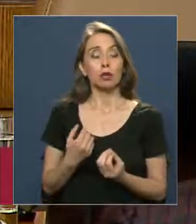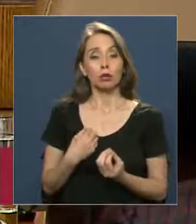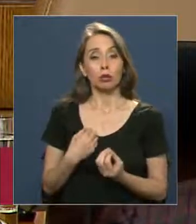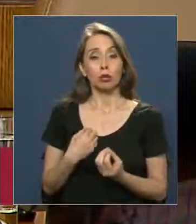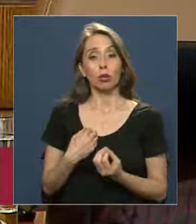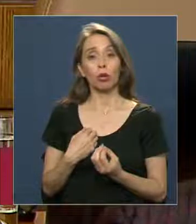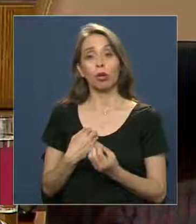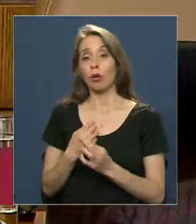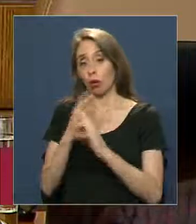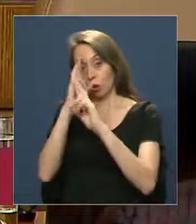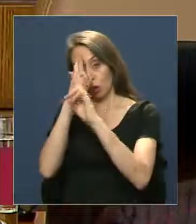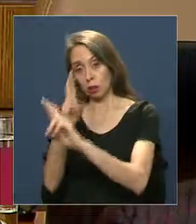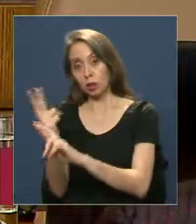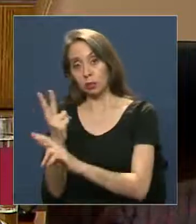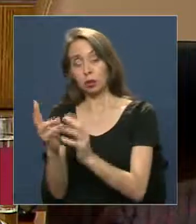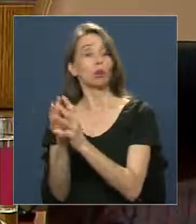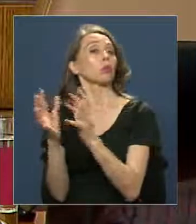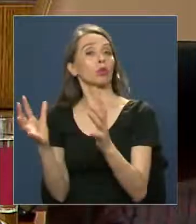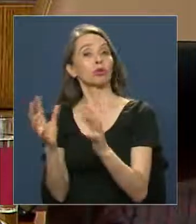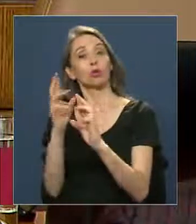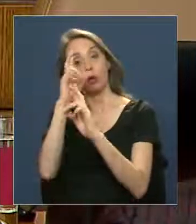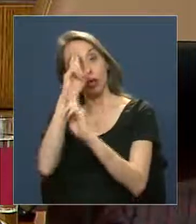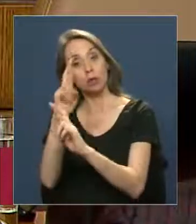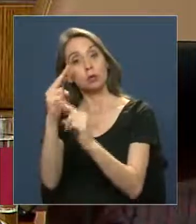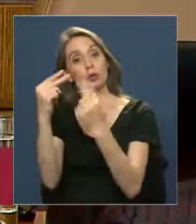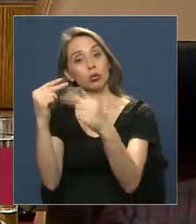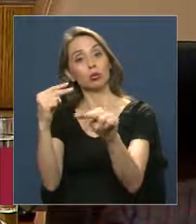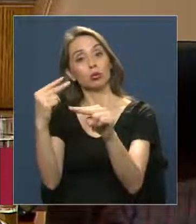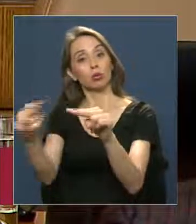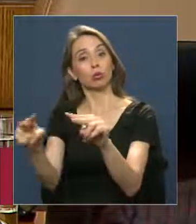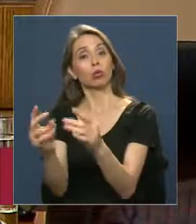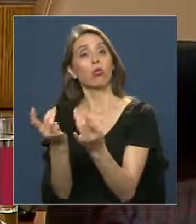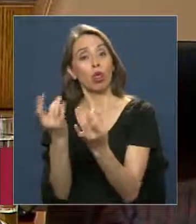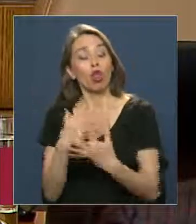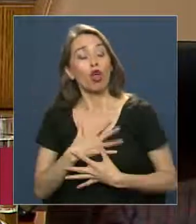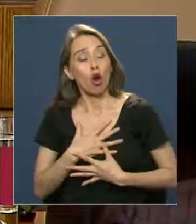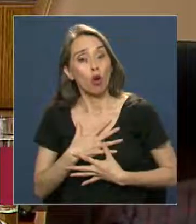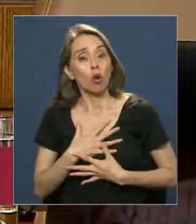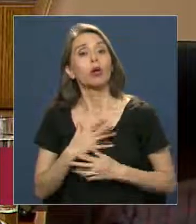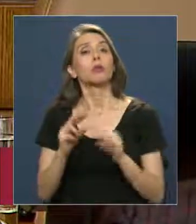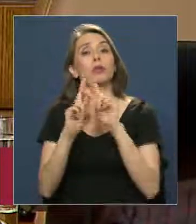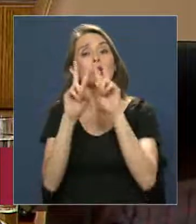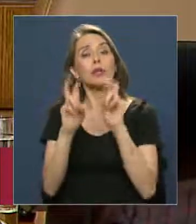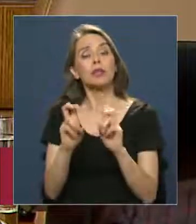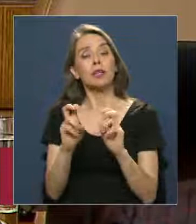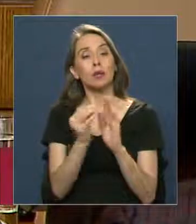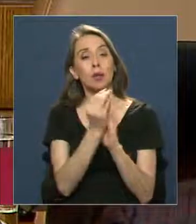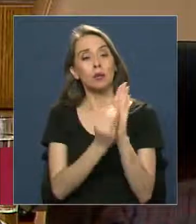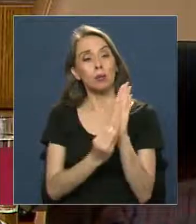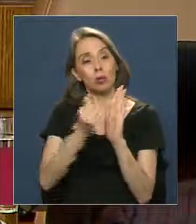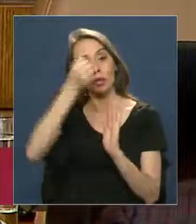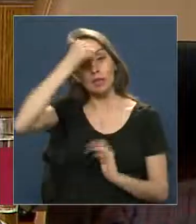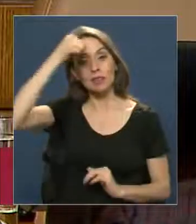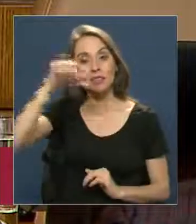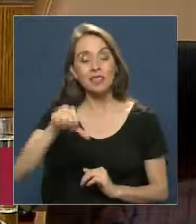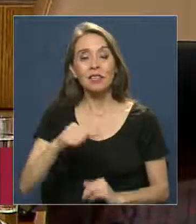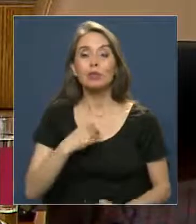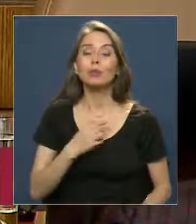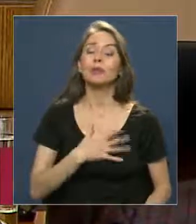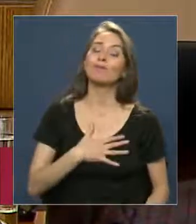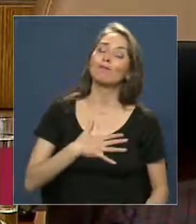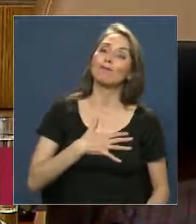mucho, respeto mucho su dolor, pero al mismo tiempo el tema de las sanciones es cuando a mí se me produce un tema en el